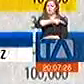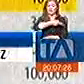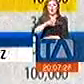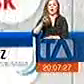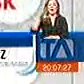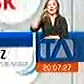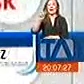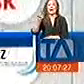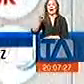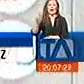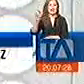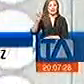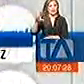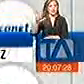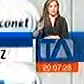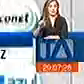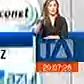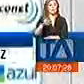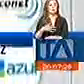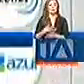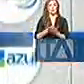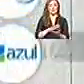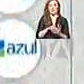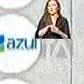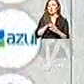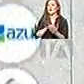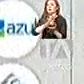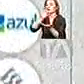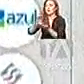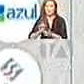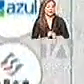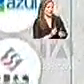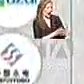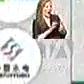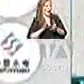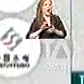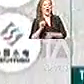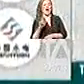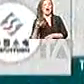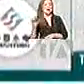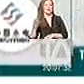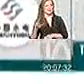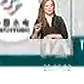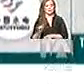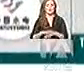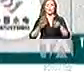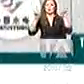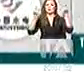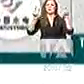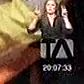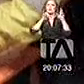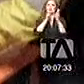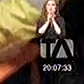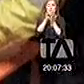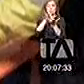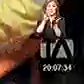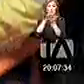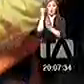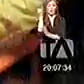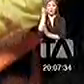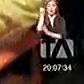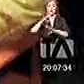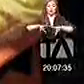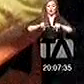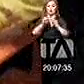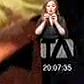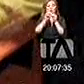el nombre de uno de los supuestos receptores del dinero que aparece en la denuncia del llamado caso Arroz Verde. No obstante, Martínez